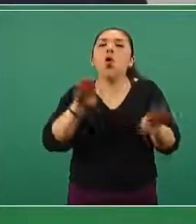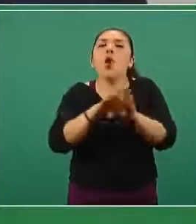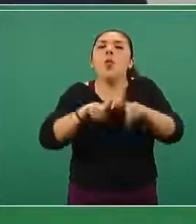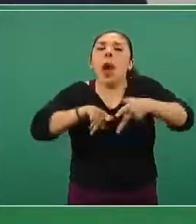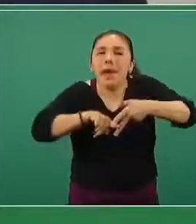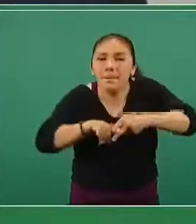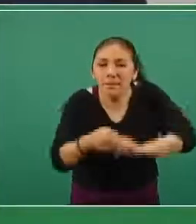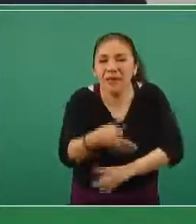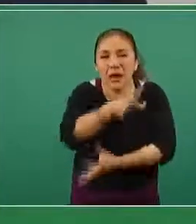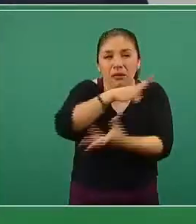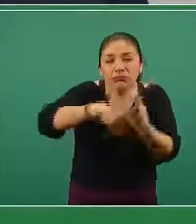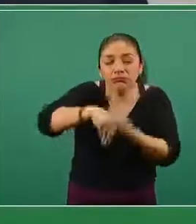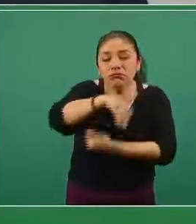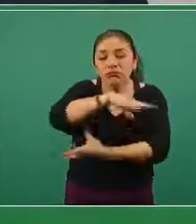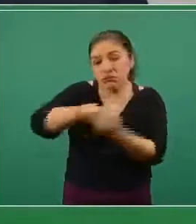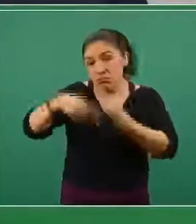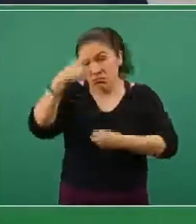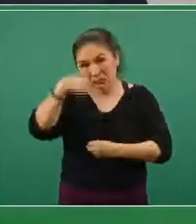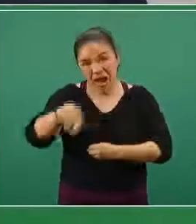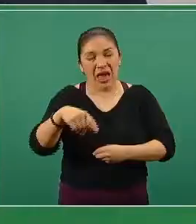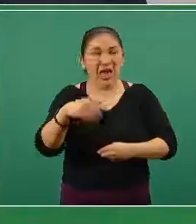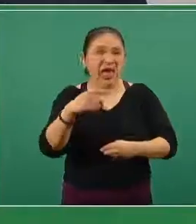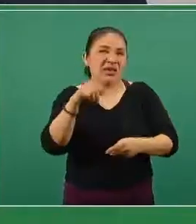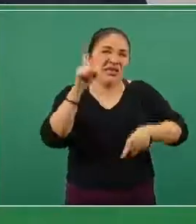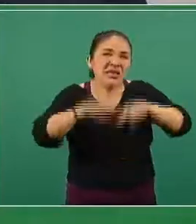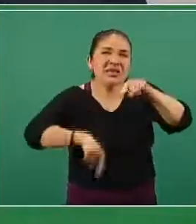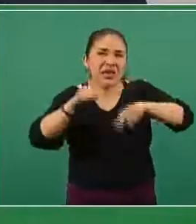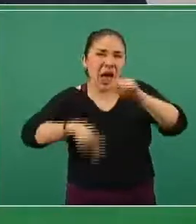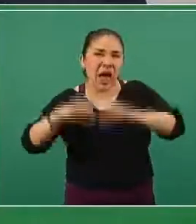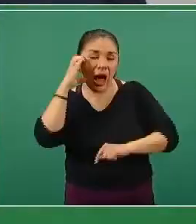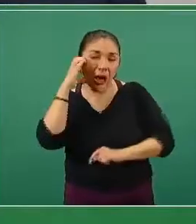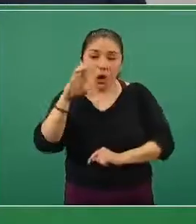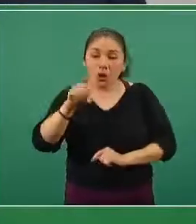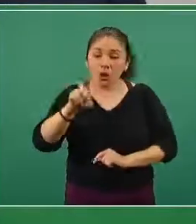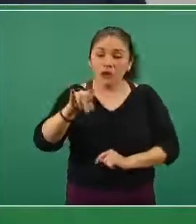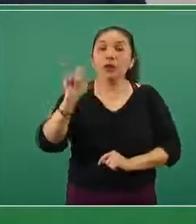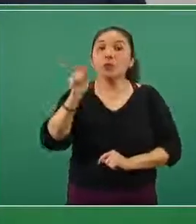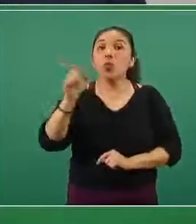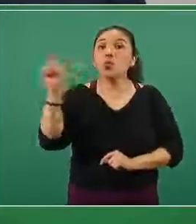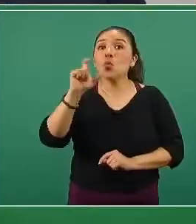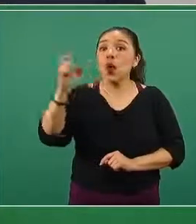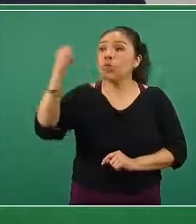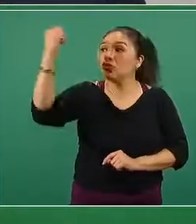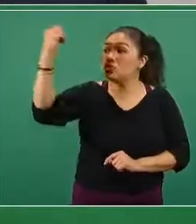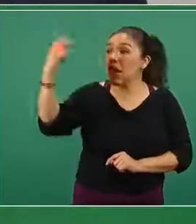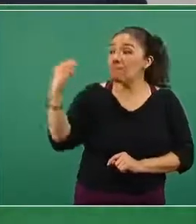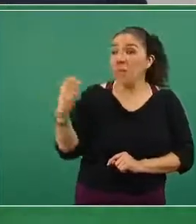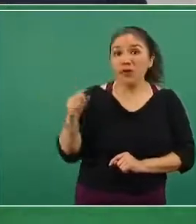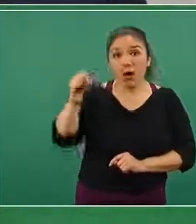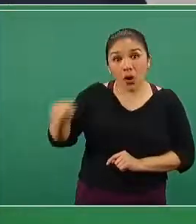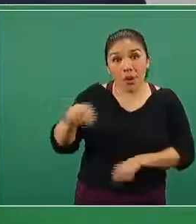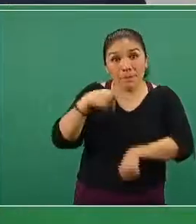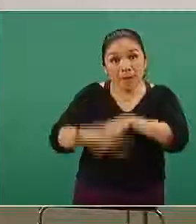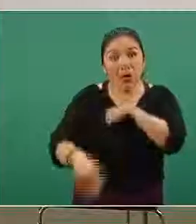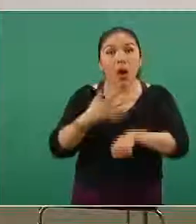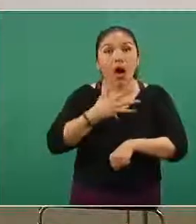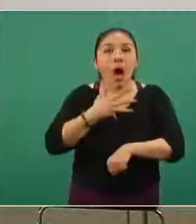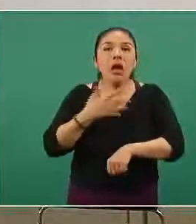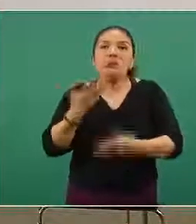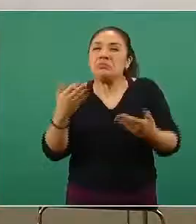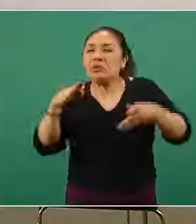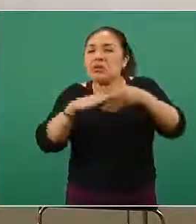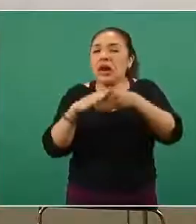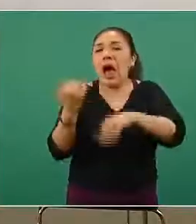empezar a realizar este tipo de acciones, es cuando el semáforo de riesgo se encuentra al menos en